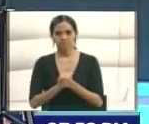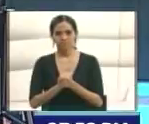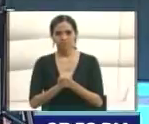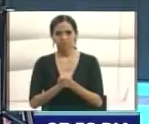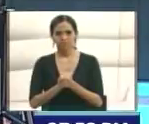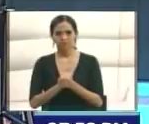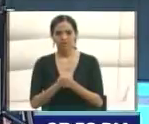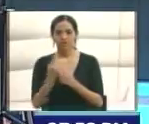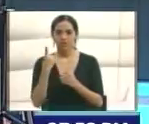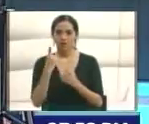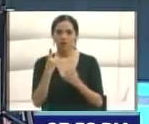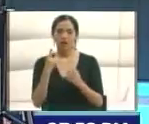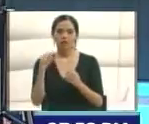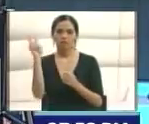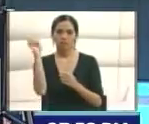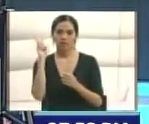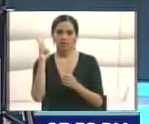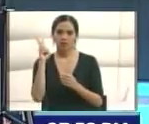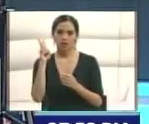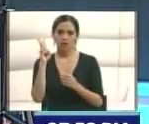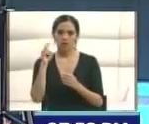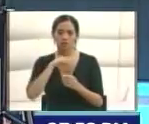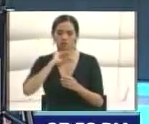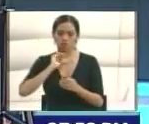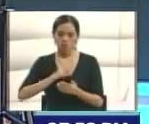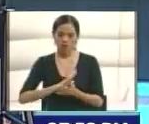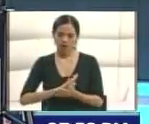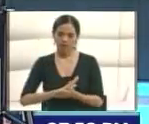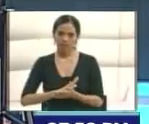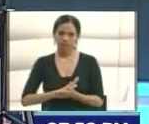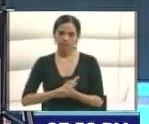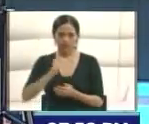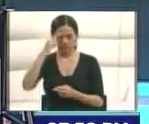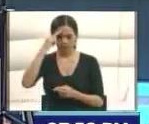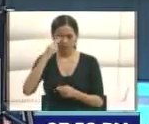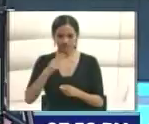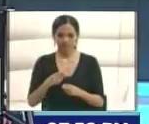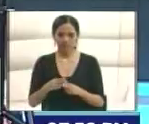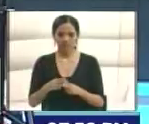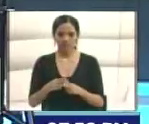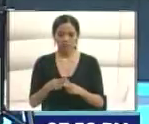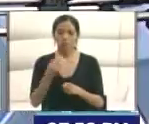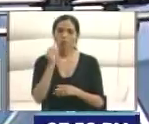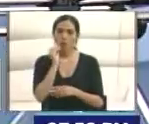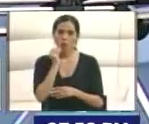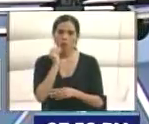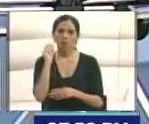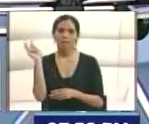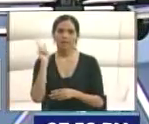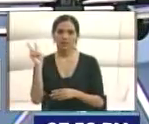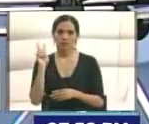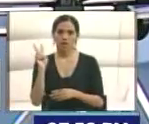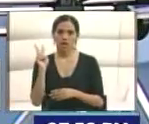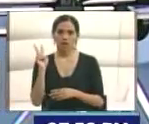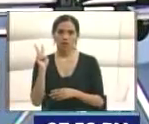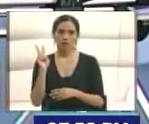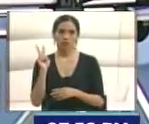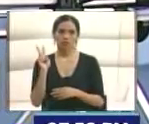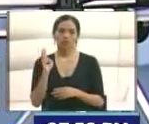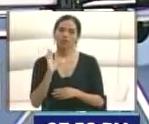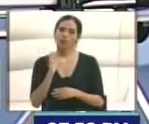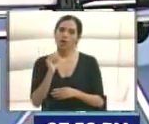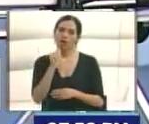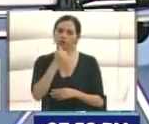de un gran venezolano de un gran venezolano un gran joven venezolano realmente estoy hablando